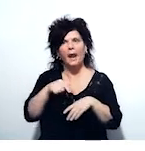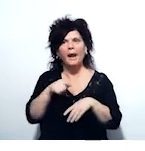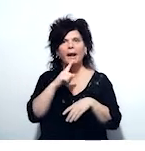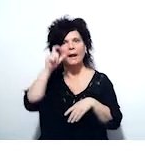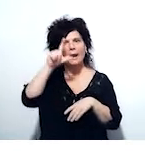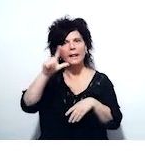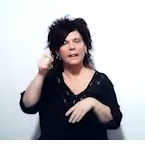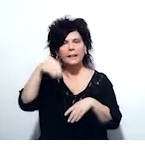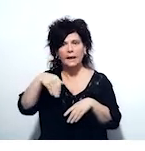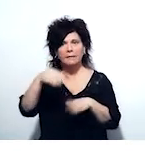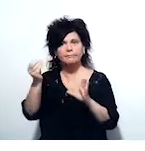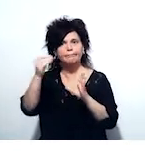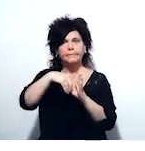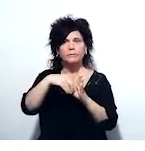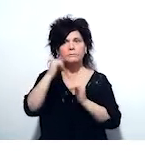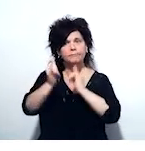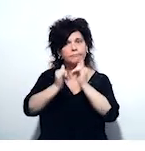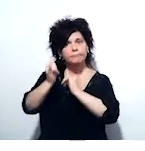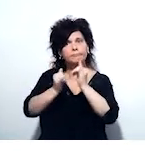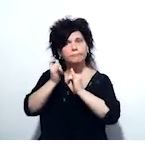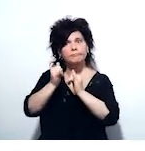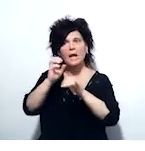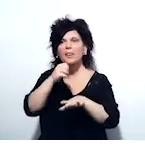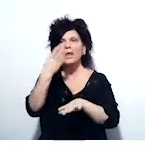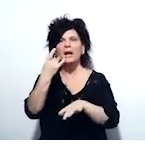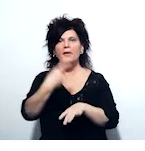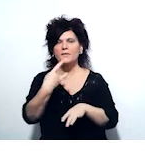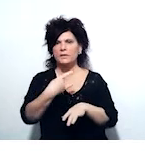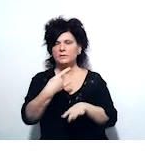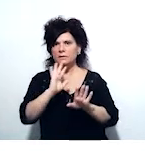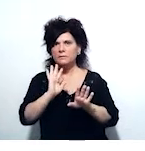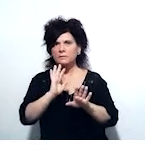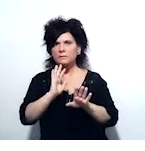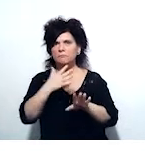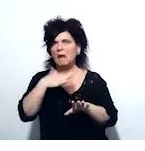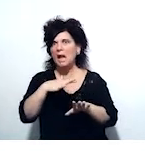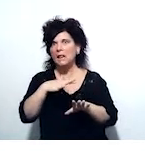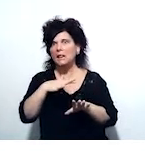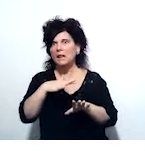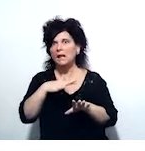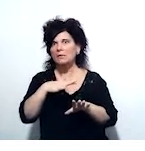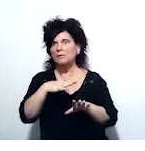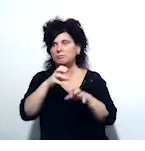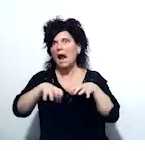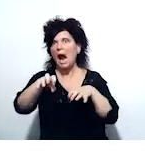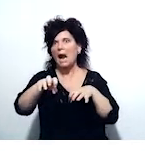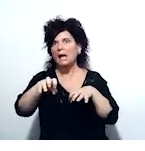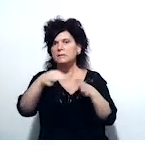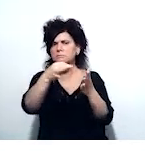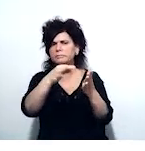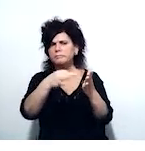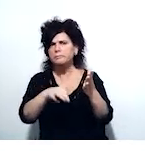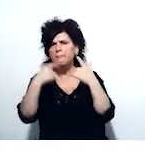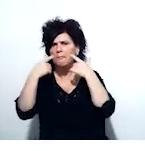Telam incluye una serie de noticias que las declara como falsas. Entiendo que habrán hecho alguna investigación previa